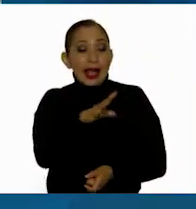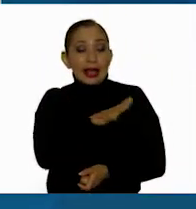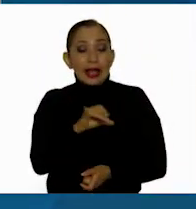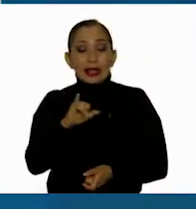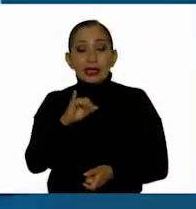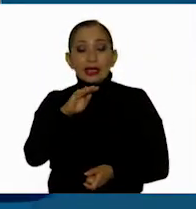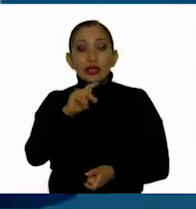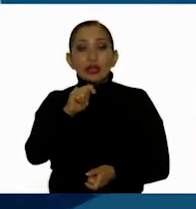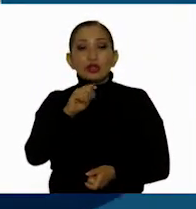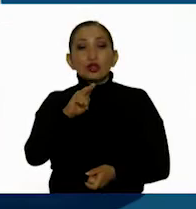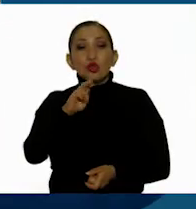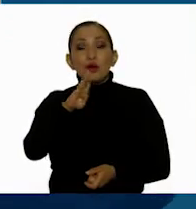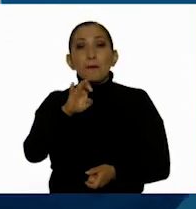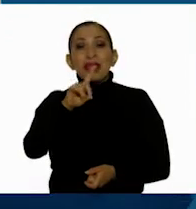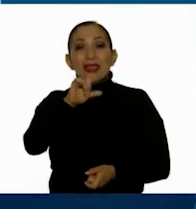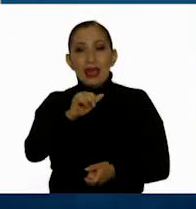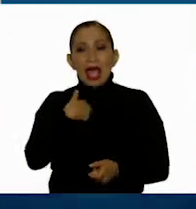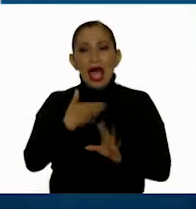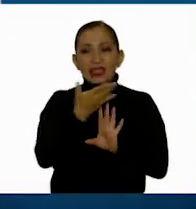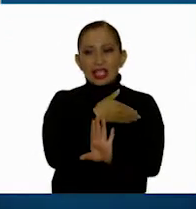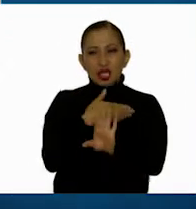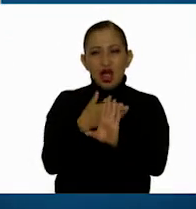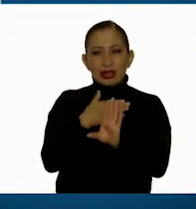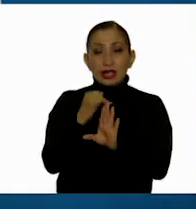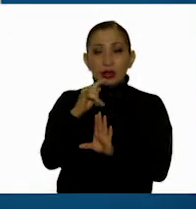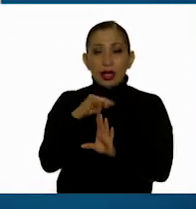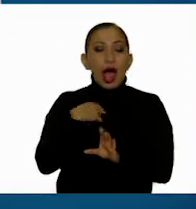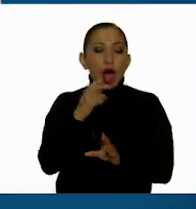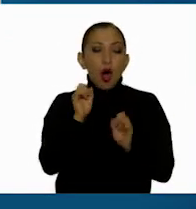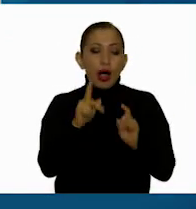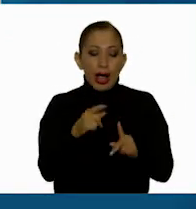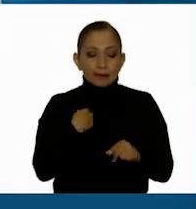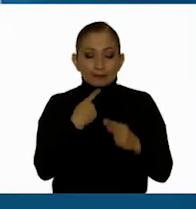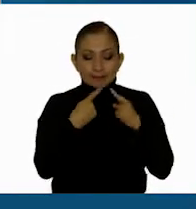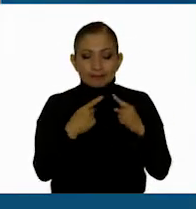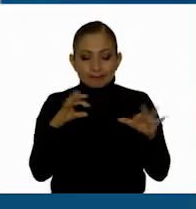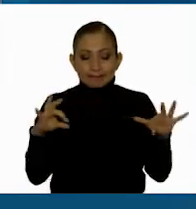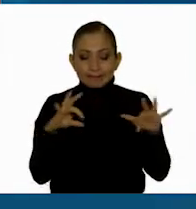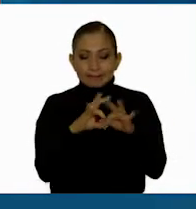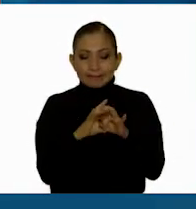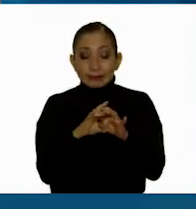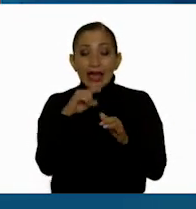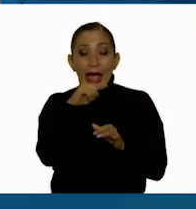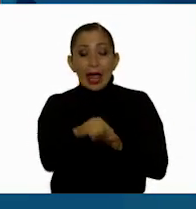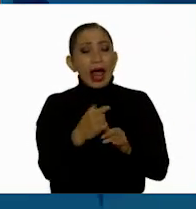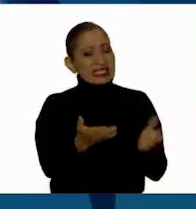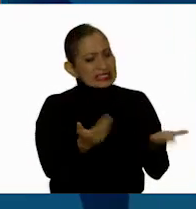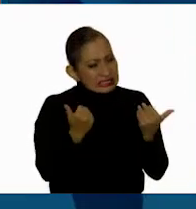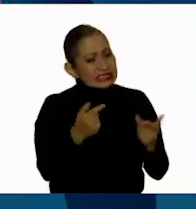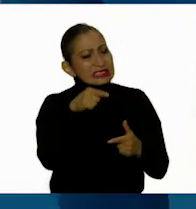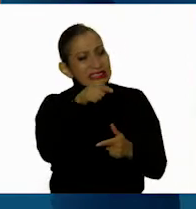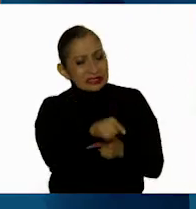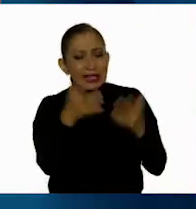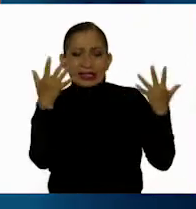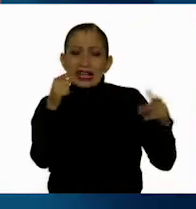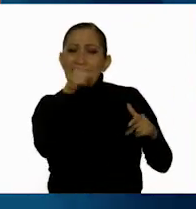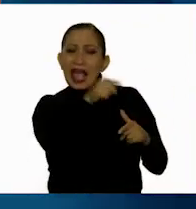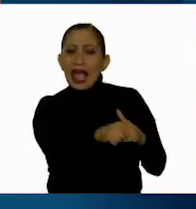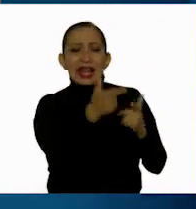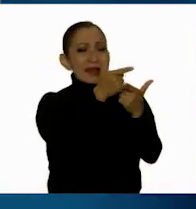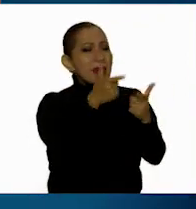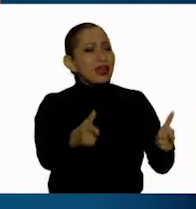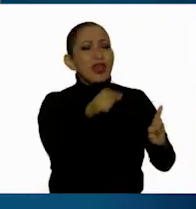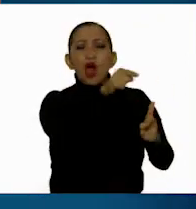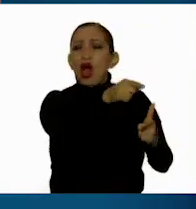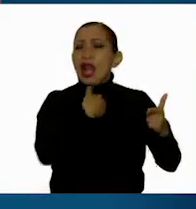Iturbide, jefe antiinsurgente que de última hora había concertado las alianzas, era aclamado popularmente como el